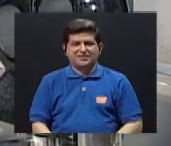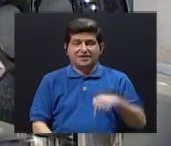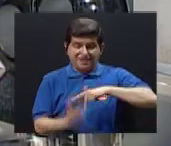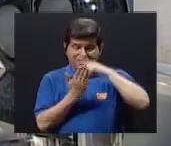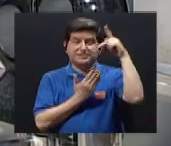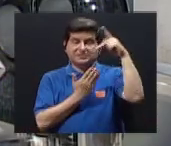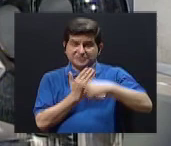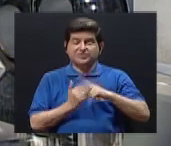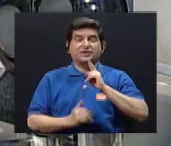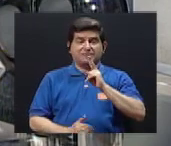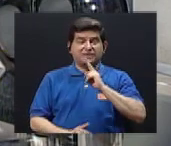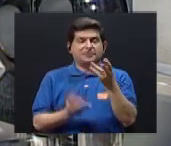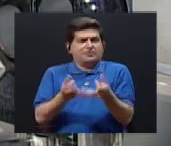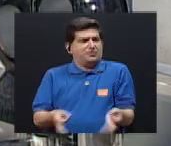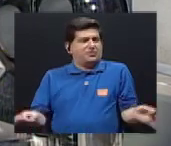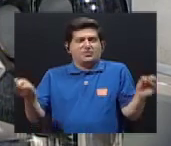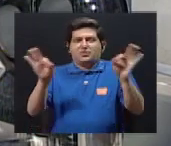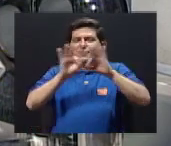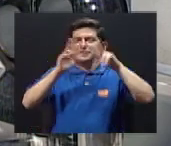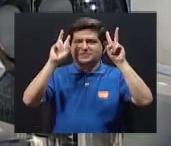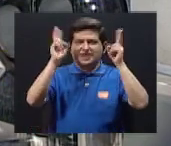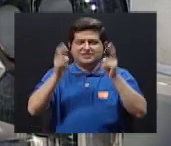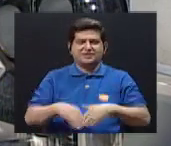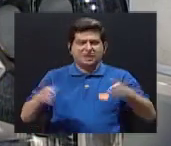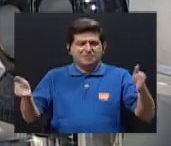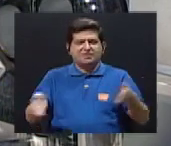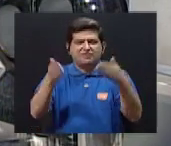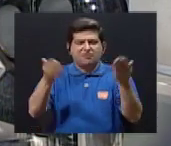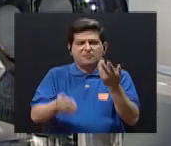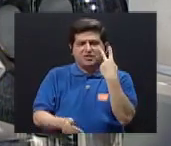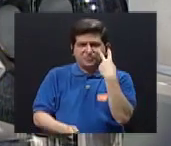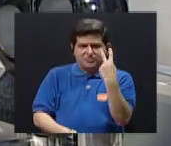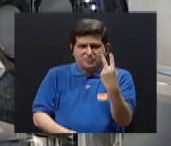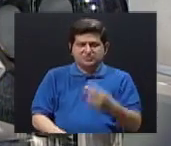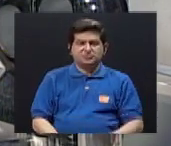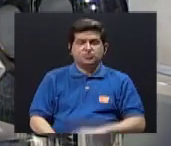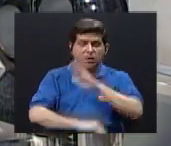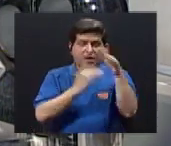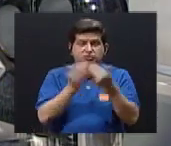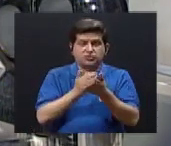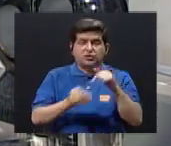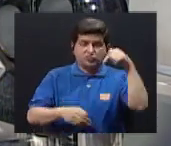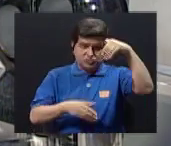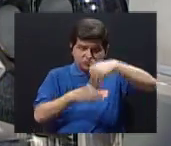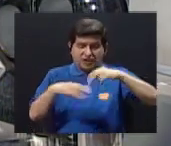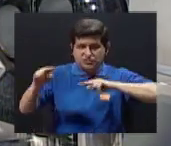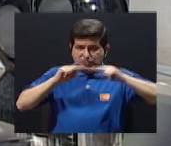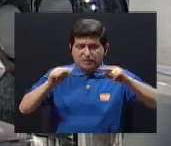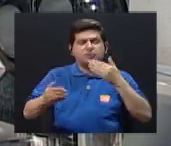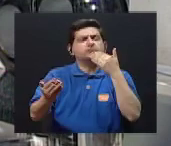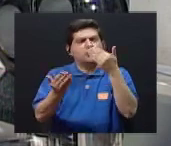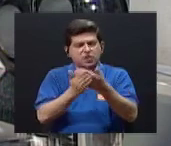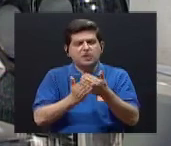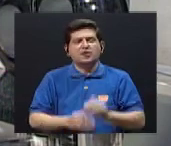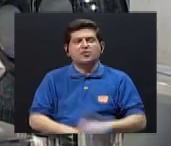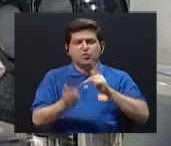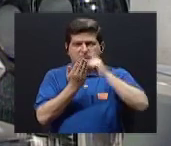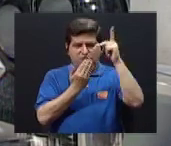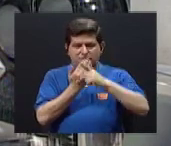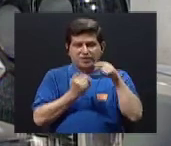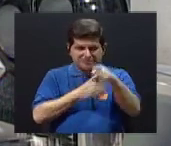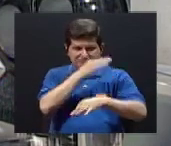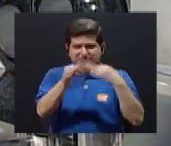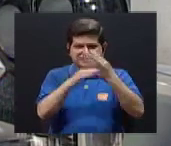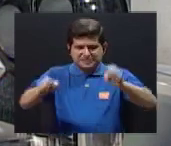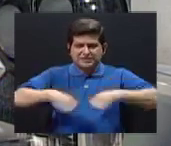invitación, más bien, y este espacio de verdad es fundamental, el tema del fomento audiovisual. Todos estamos en este negocio, así que qué bueno que